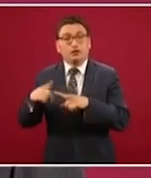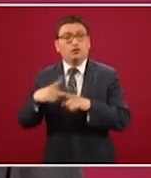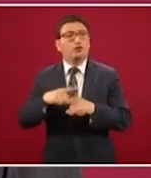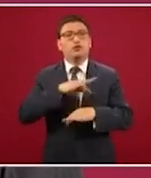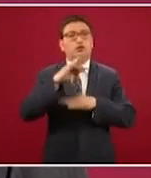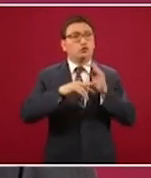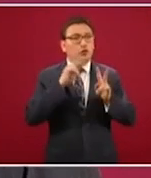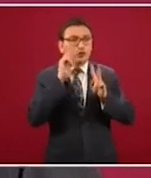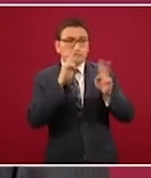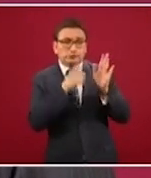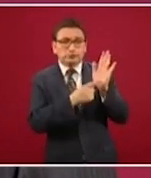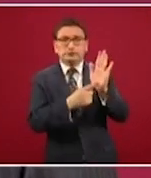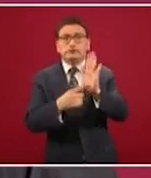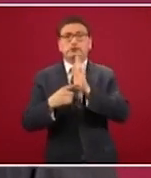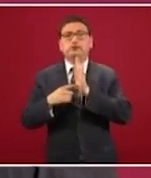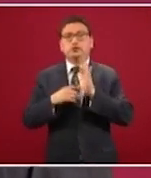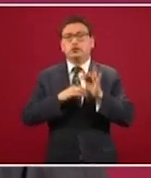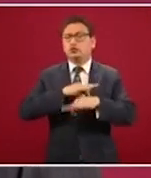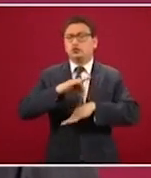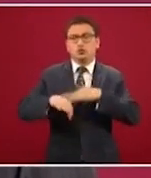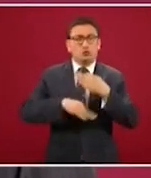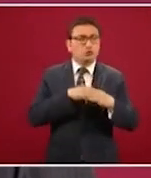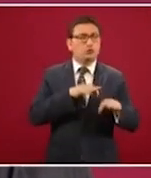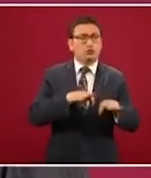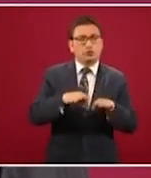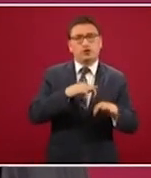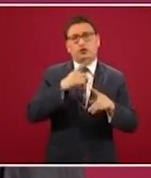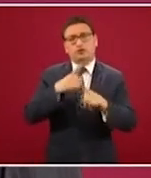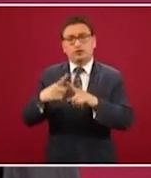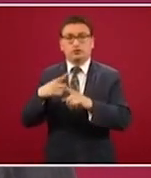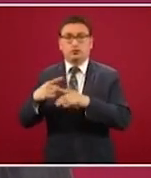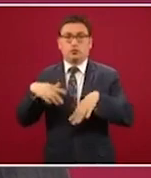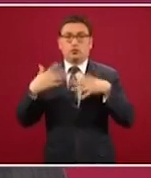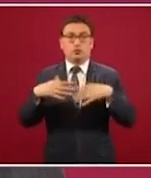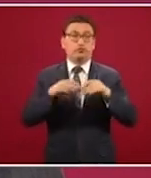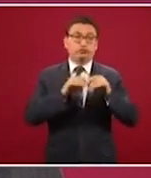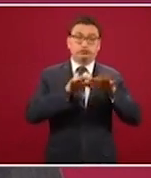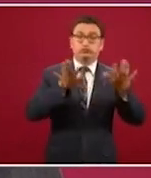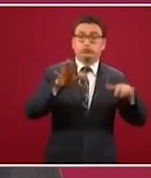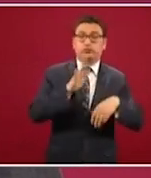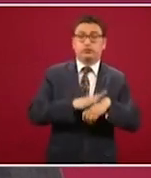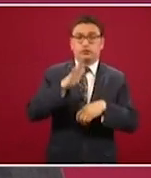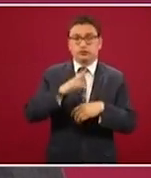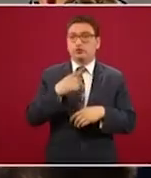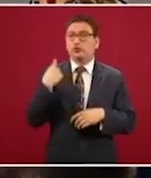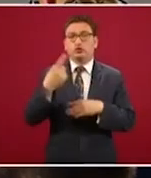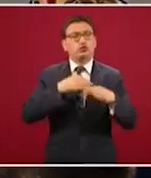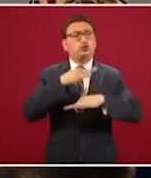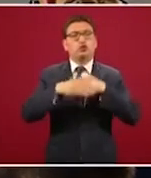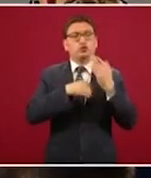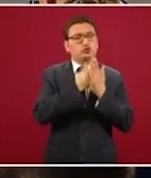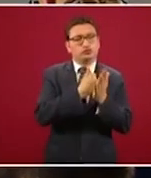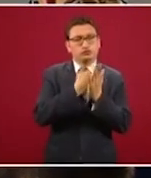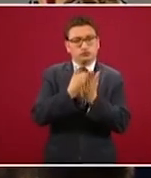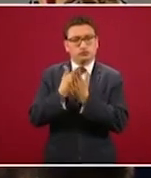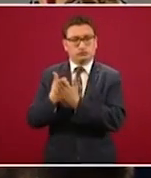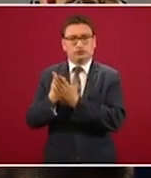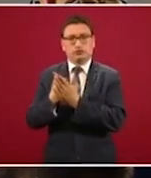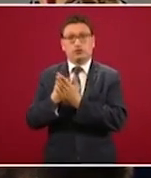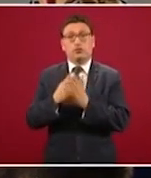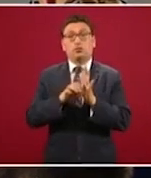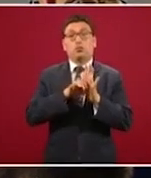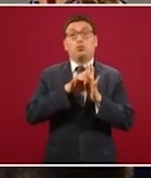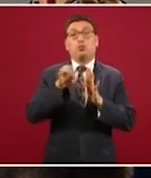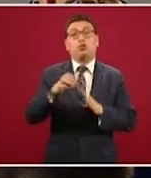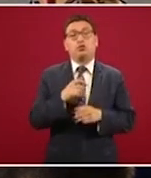Estamos todos participando, todos estamos ayudando. Donde hay desvíos,